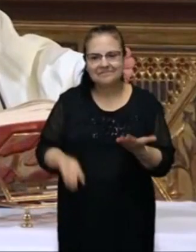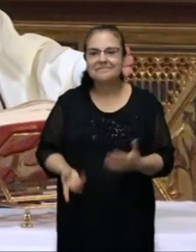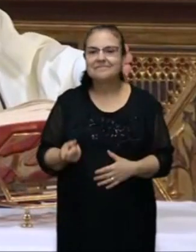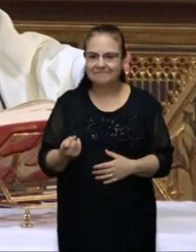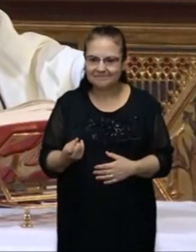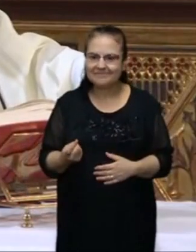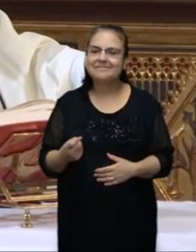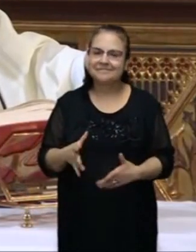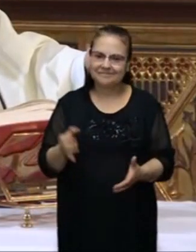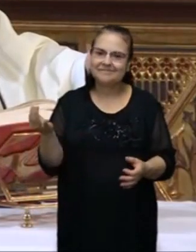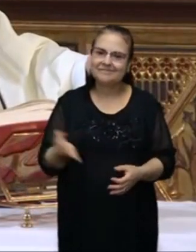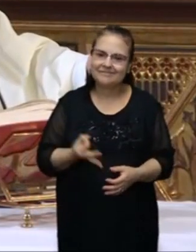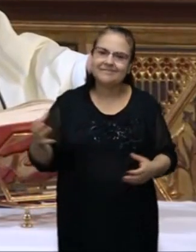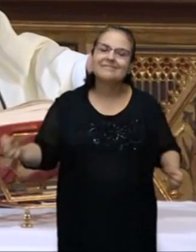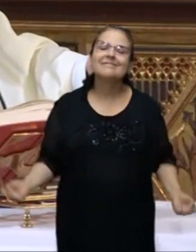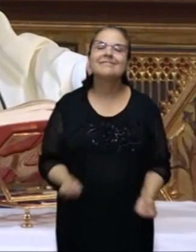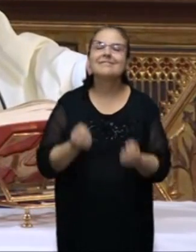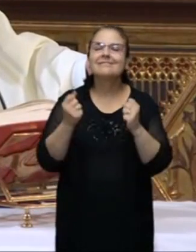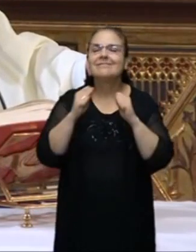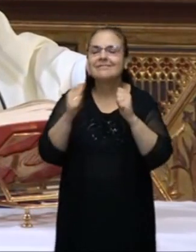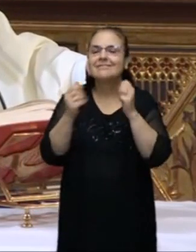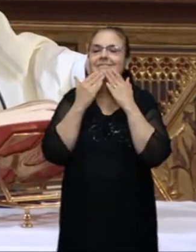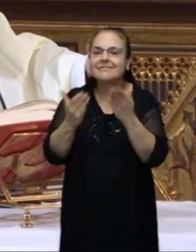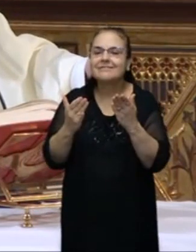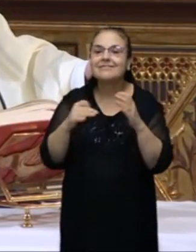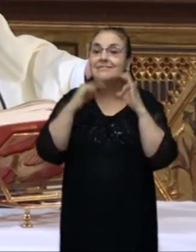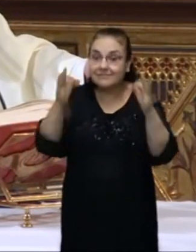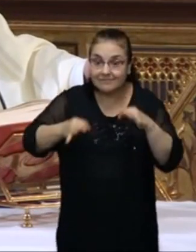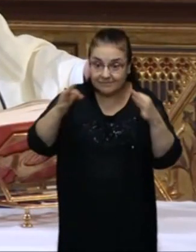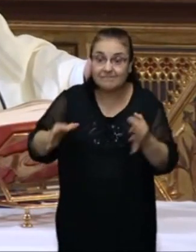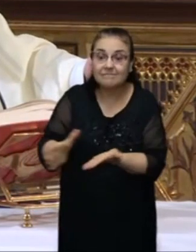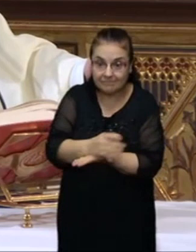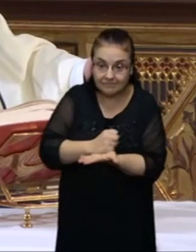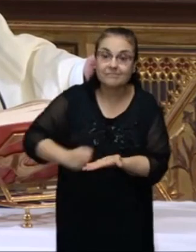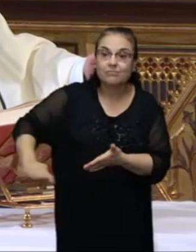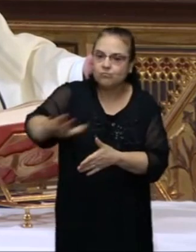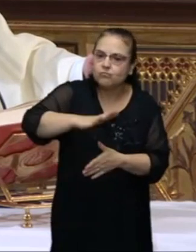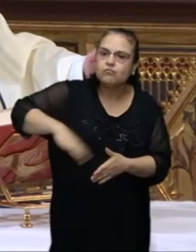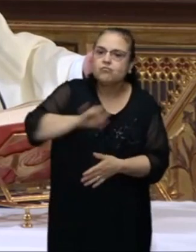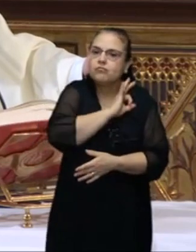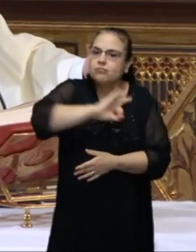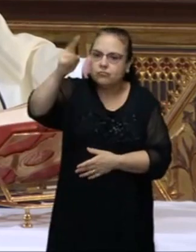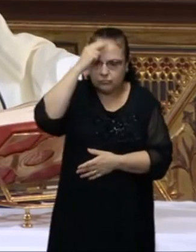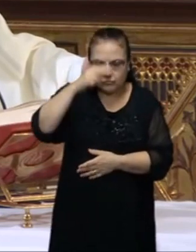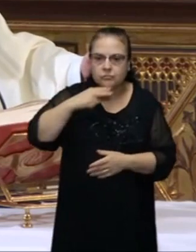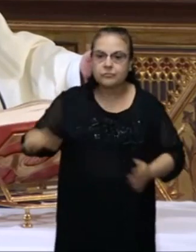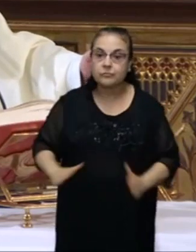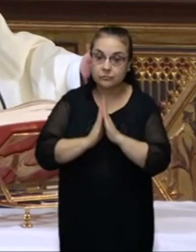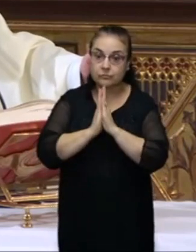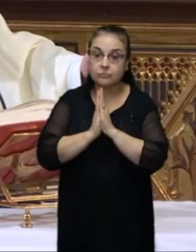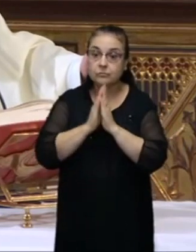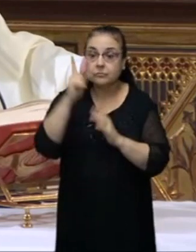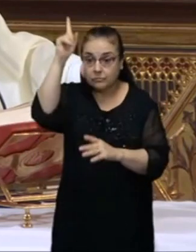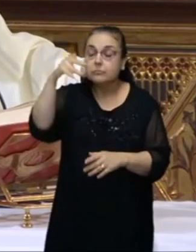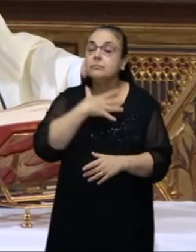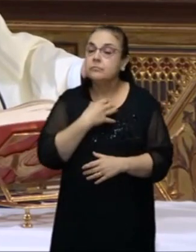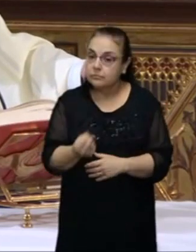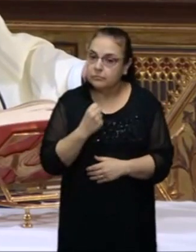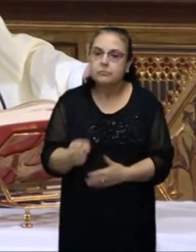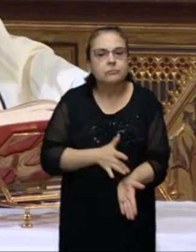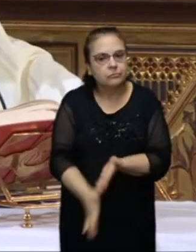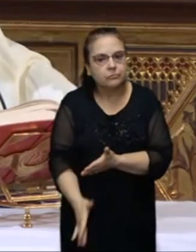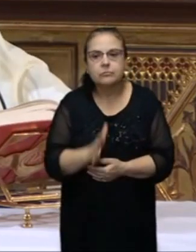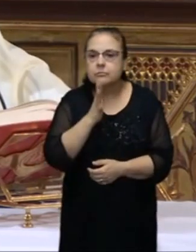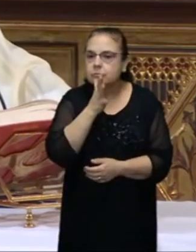y necesario, es nuestro deber y salvación darte gracias siempre y en todo lugar, Señor Padre Santo, Dios Todopoderoso